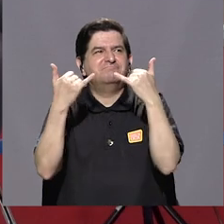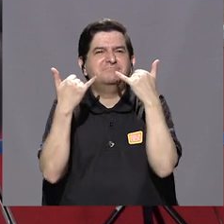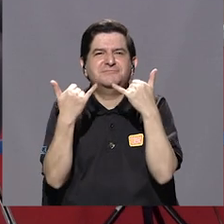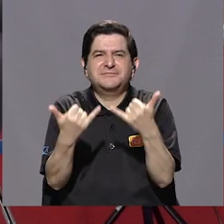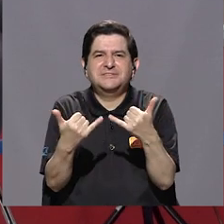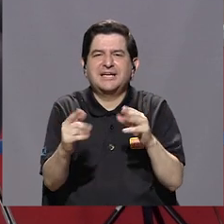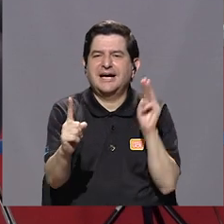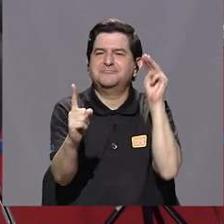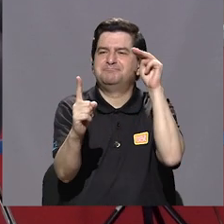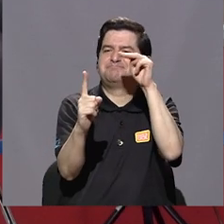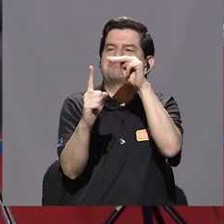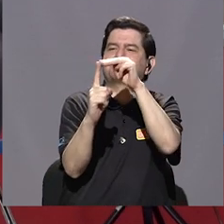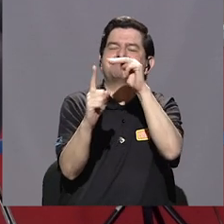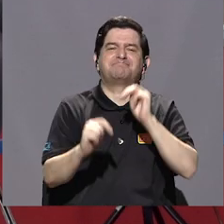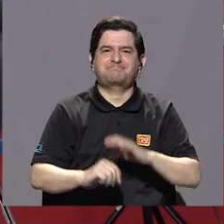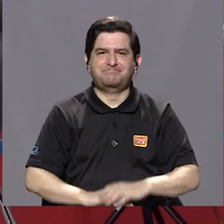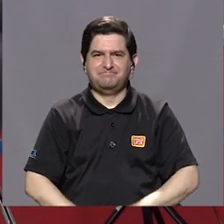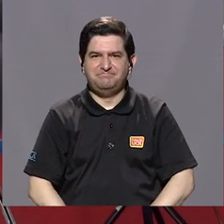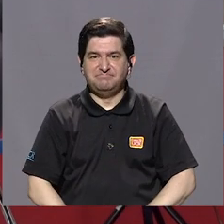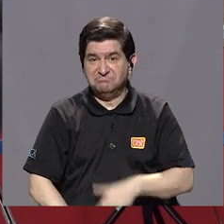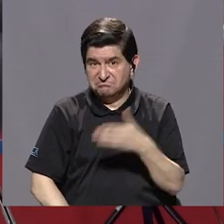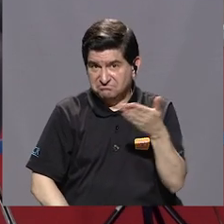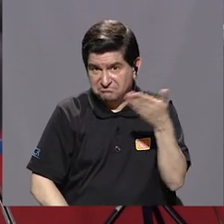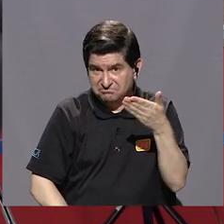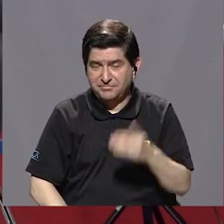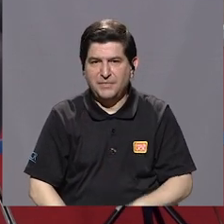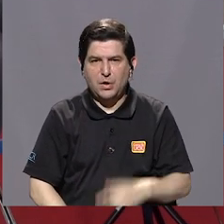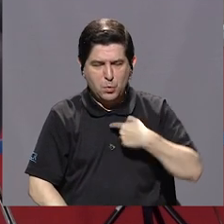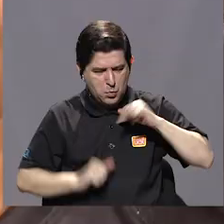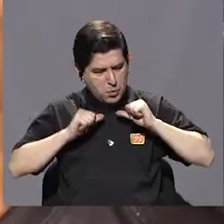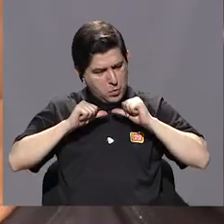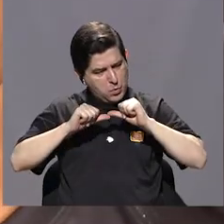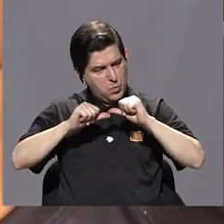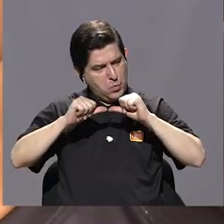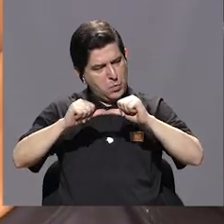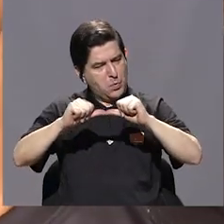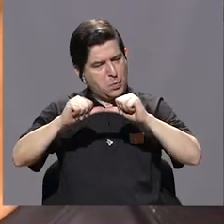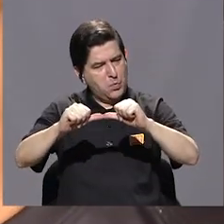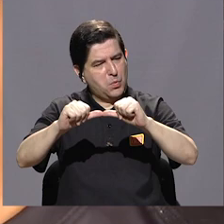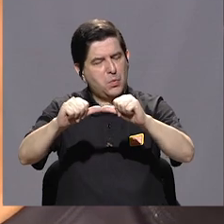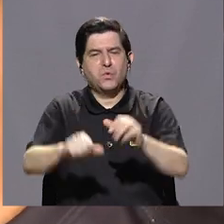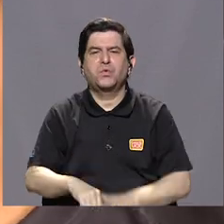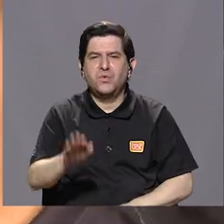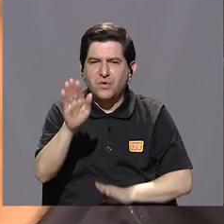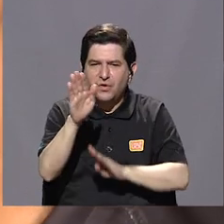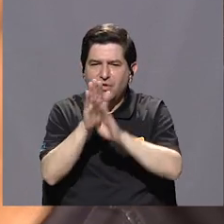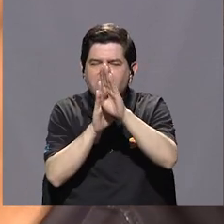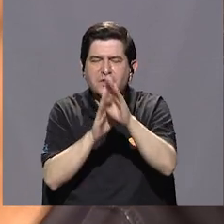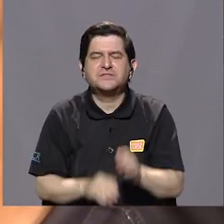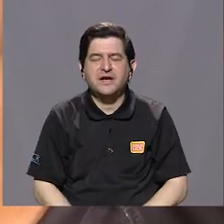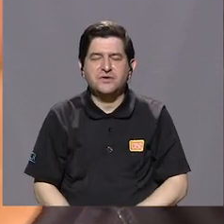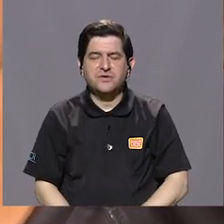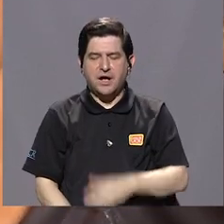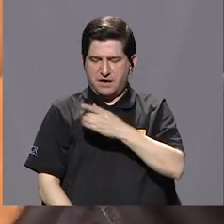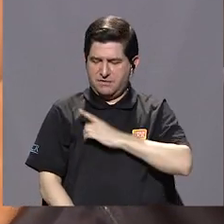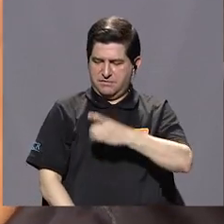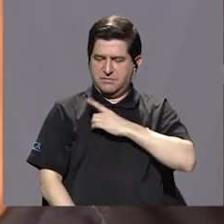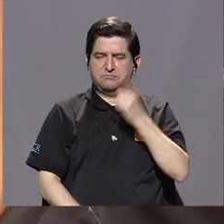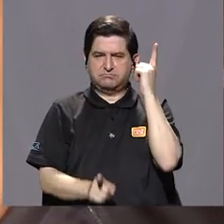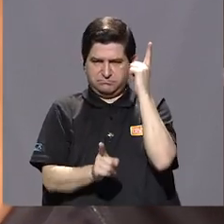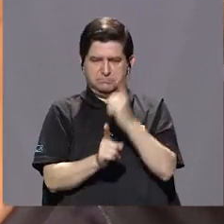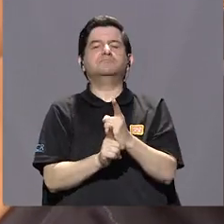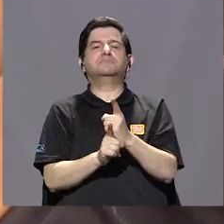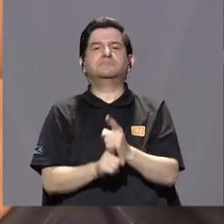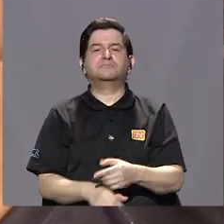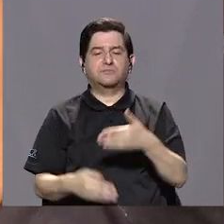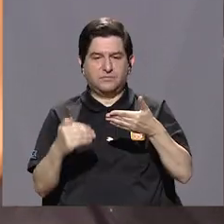tiene una meta. Y es ser constante, desarrollar la disciplina necesaria para poder